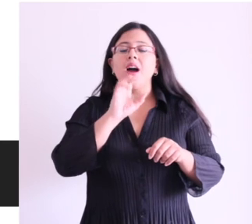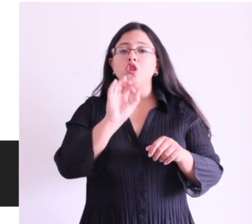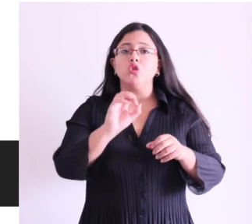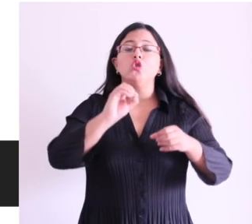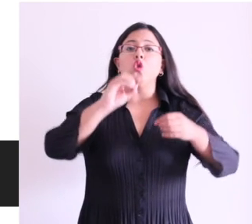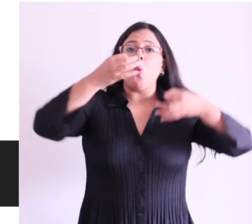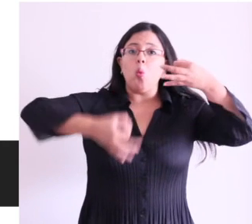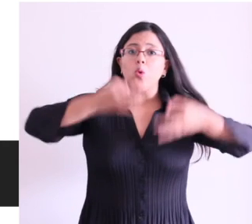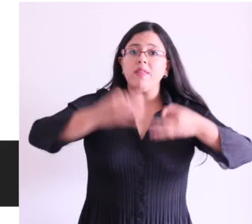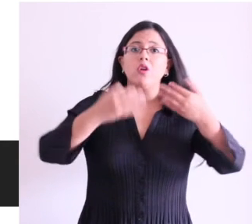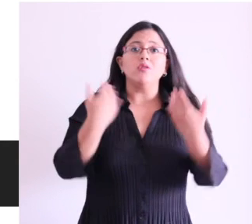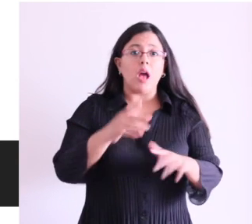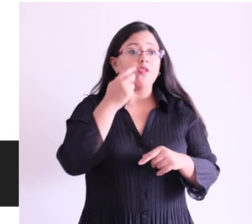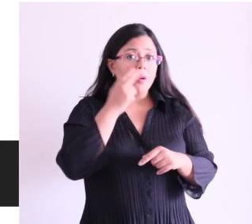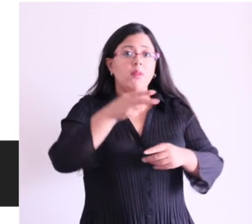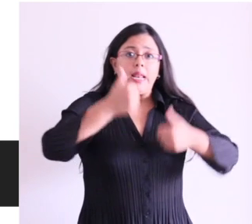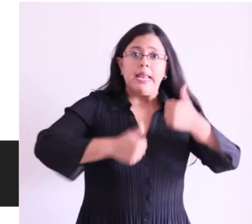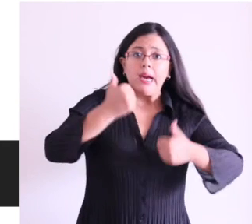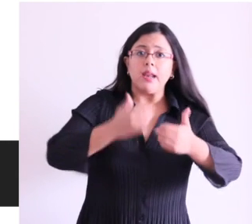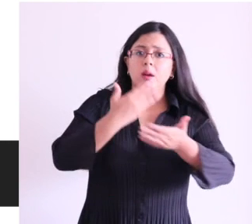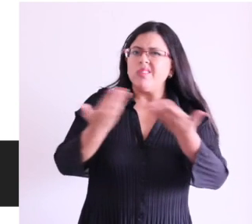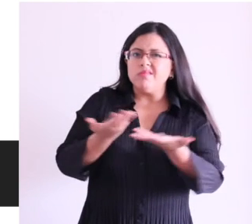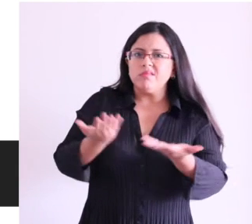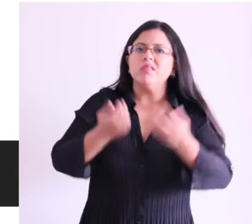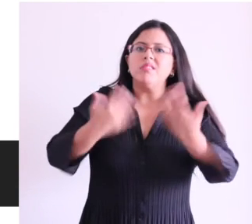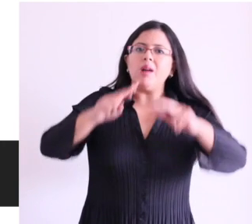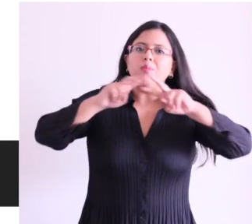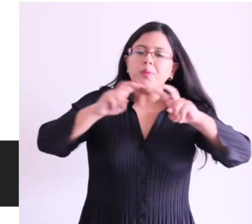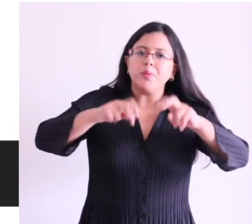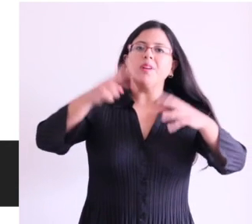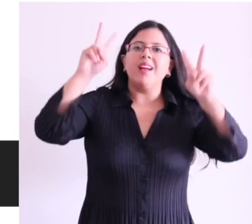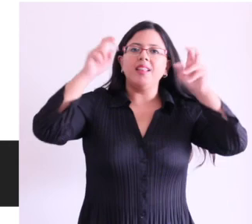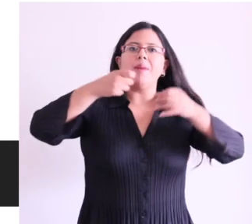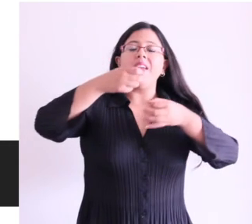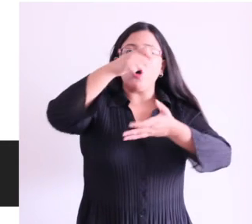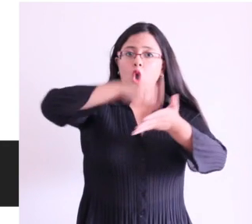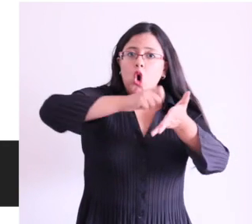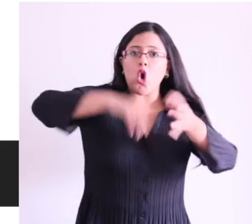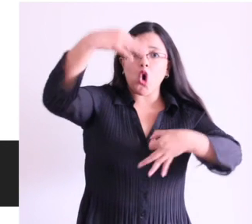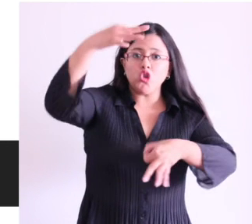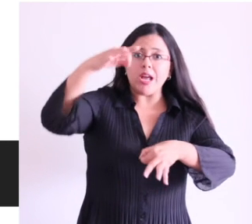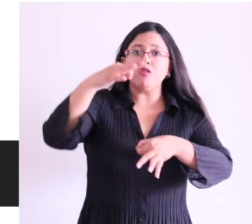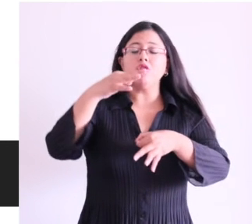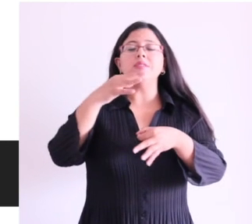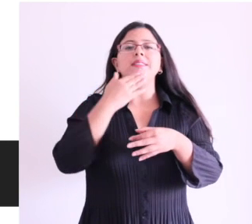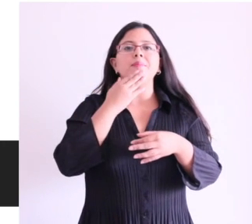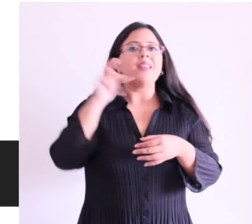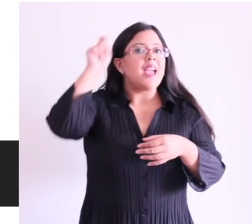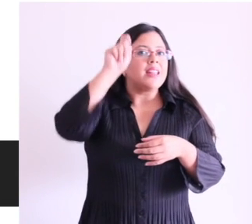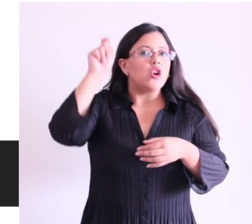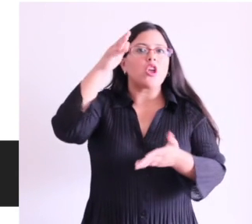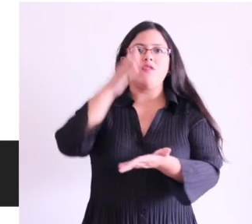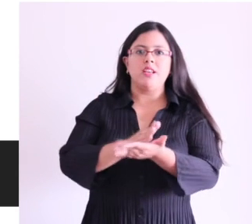la carrera cuando se analicen los contratos en particular y también en general, y también en la teoría de las obligaciones. Por